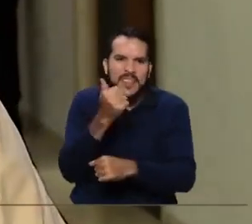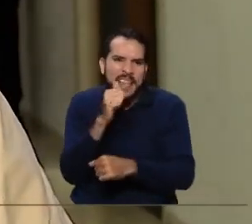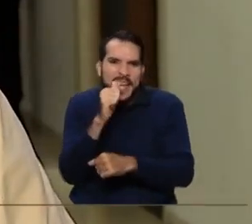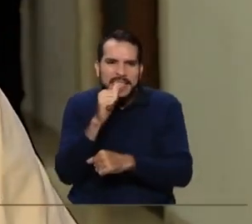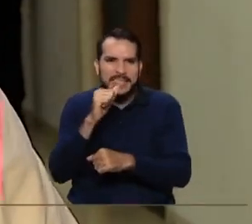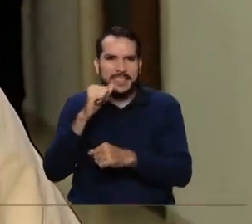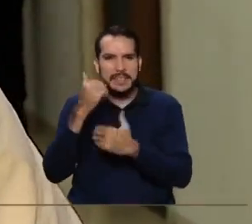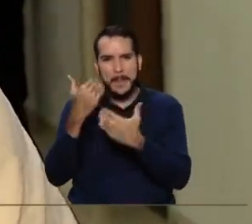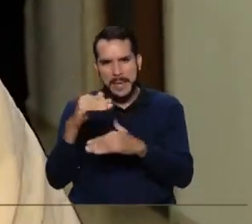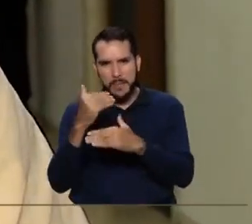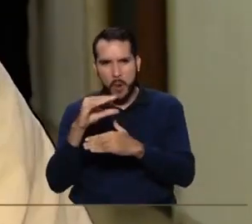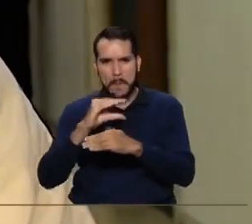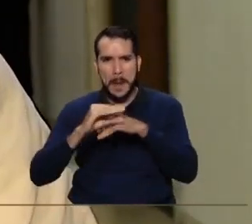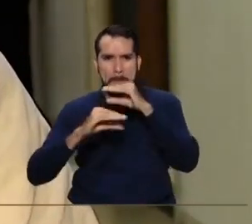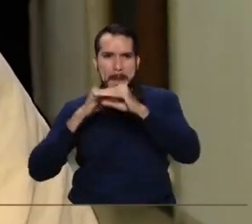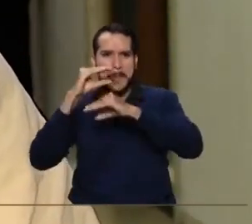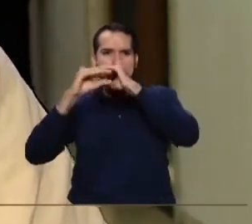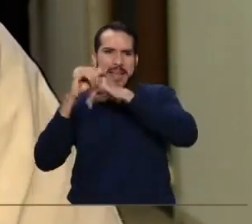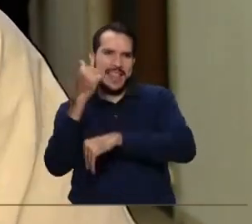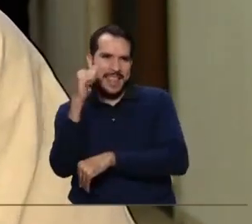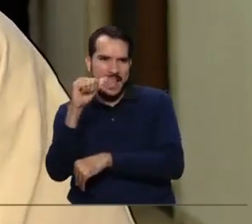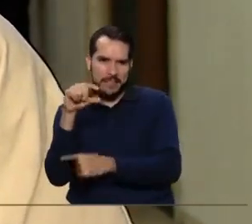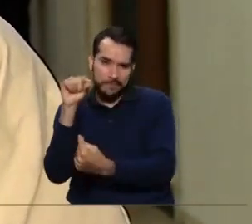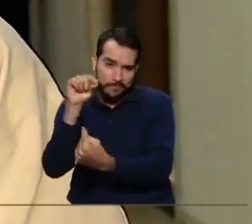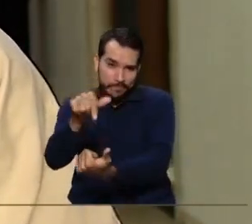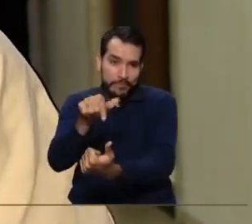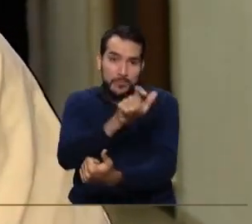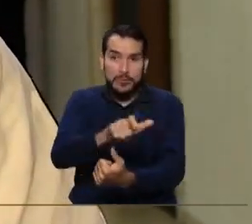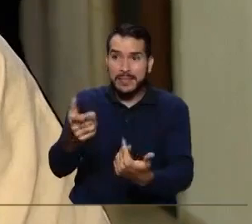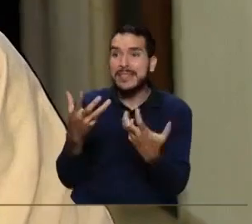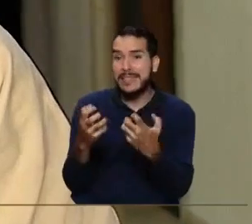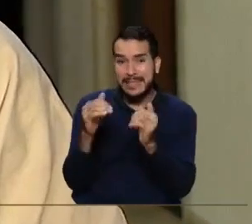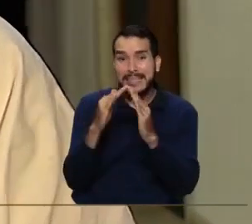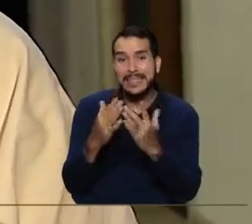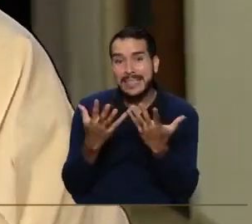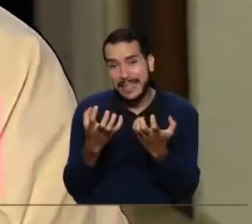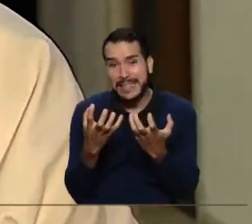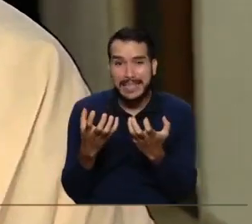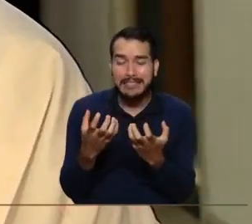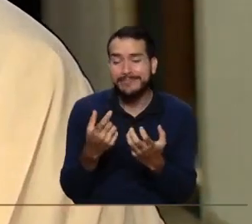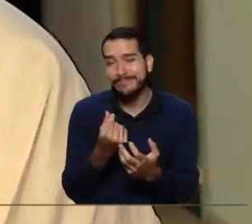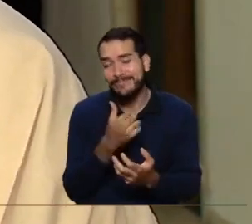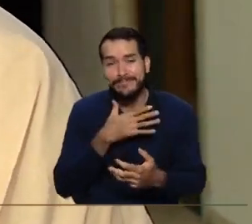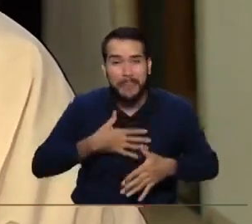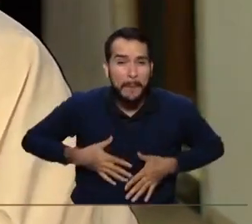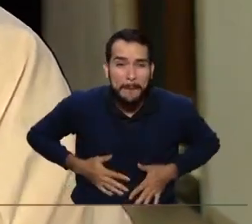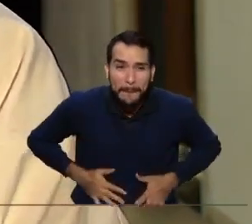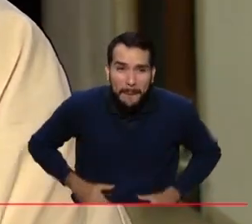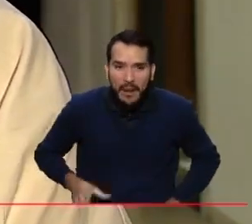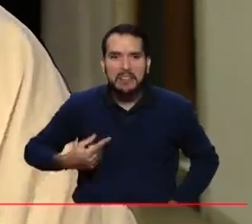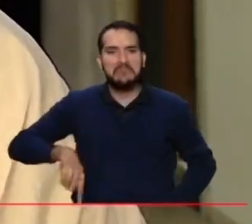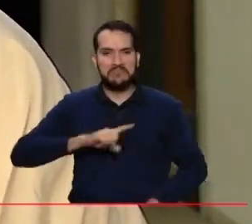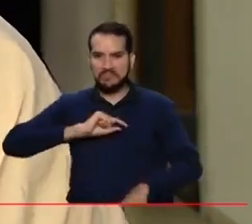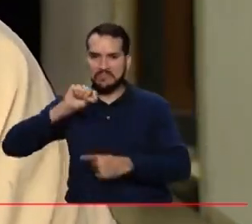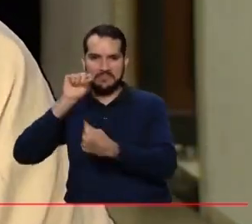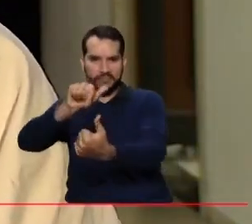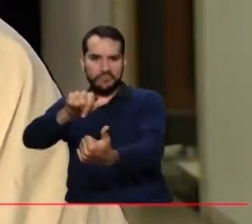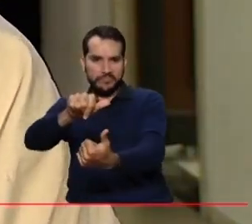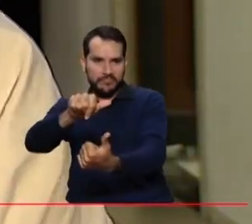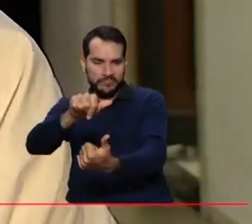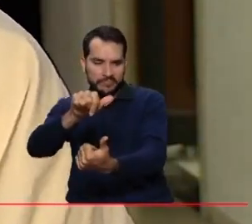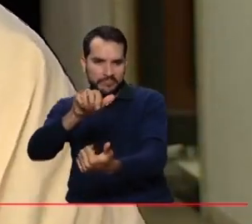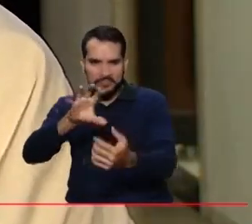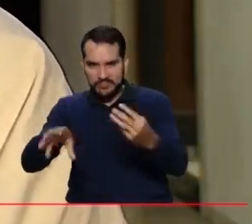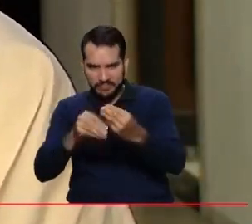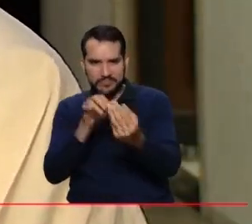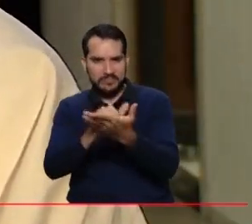que son muy pobres y que no pueden adquirirla porque no tienen cómo les cierre financieramente. Entonces nosotros damos esos subsidios. Ya tenemos